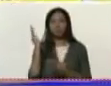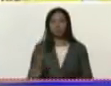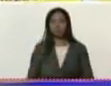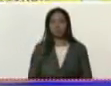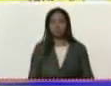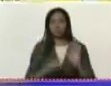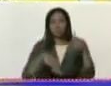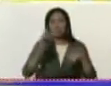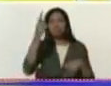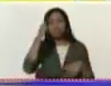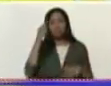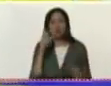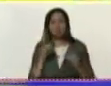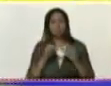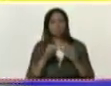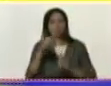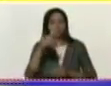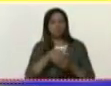15 días.